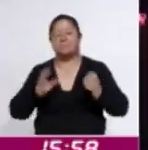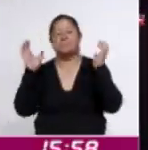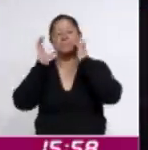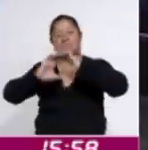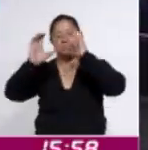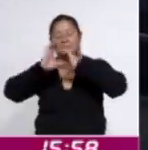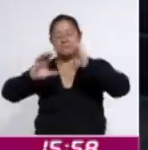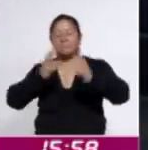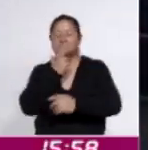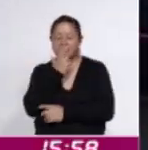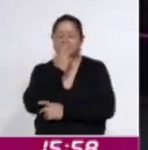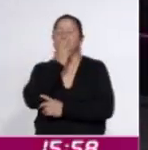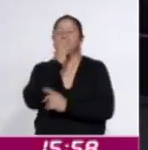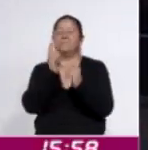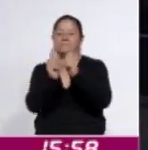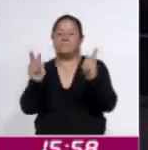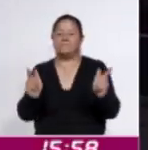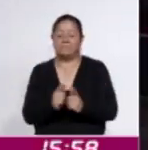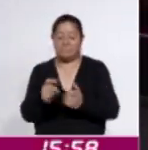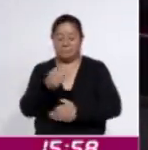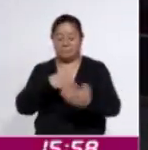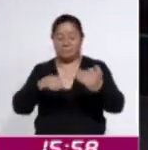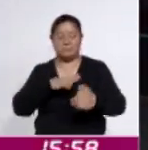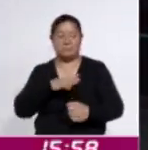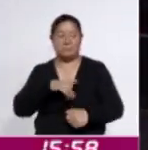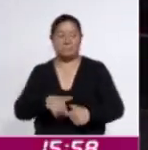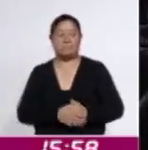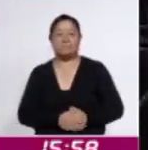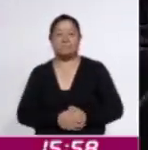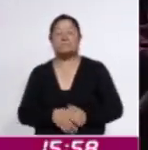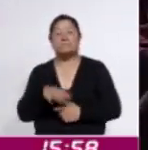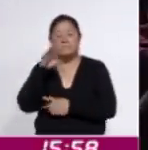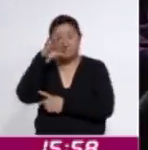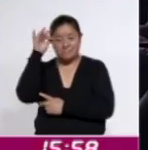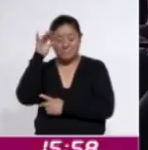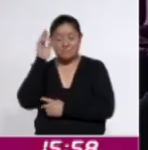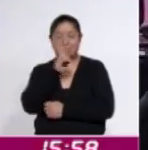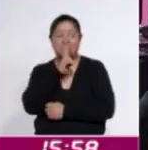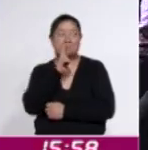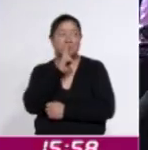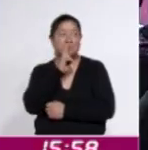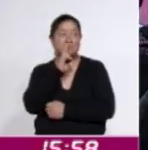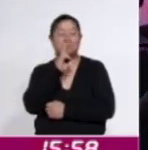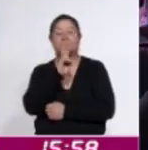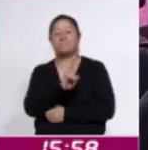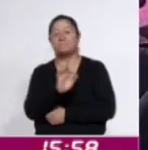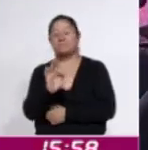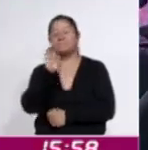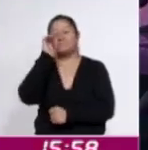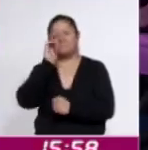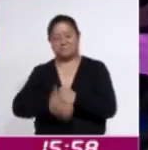disfrutar de las canciones de los grupos musicales que se presentarán. Para Corazit Noticias, Victoria Flores.